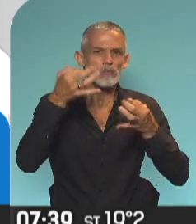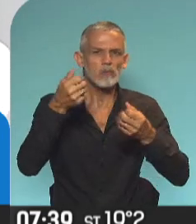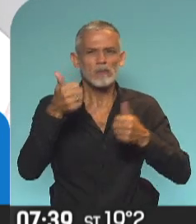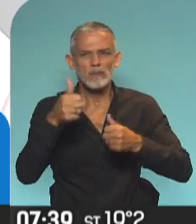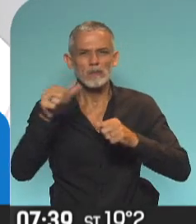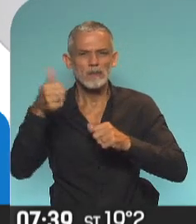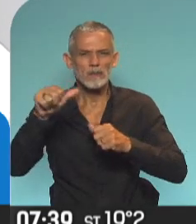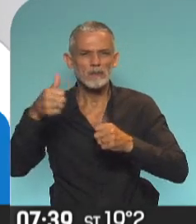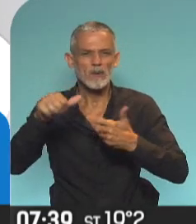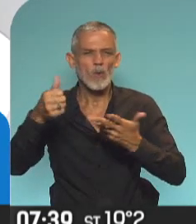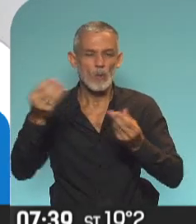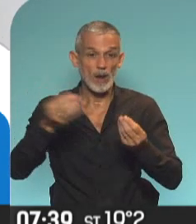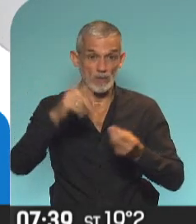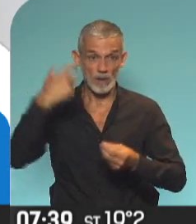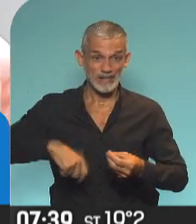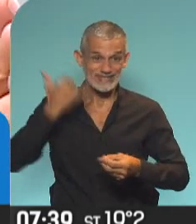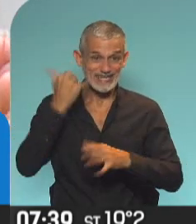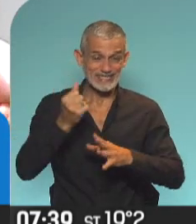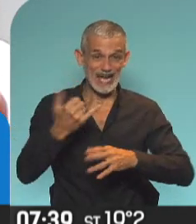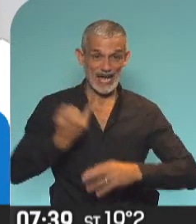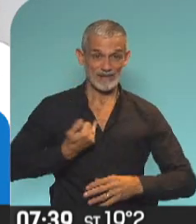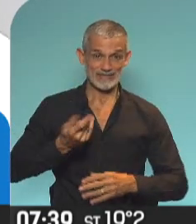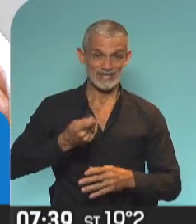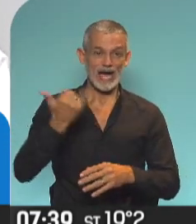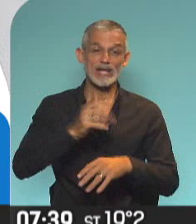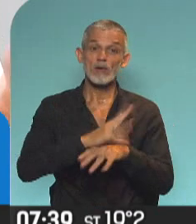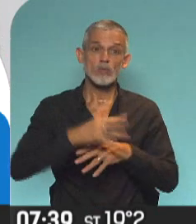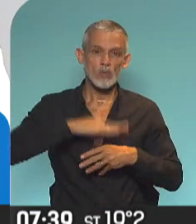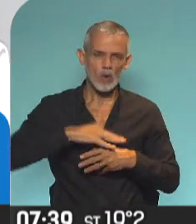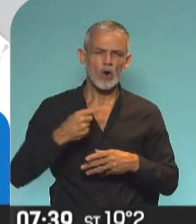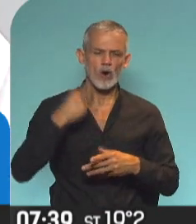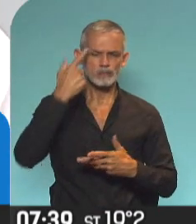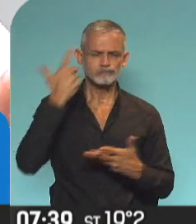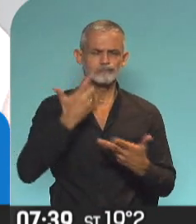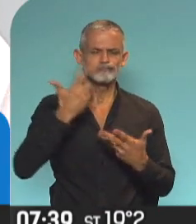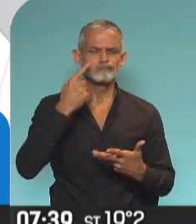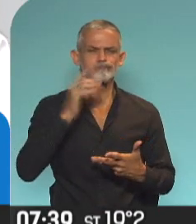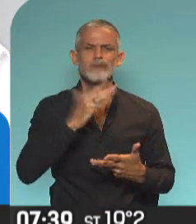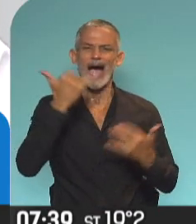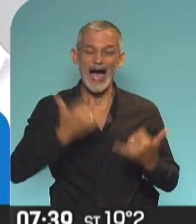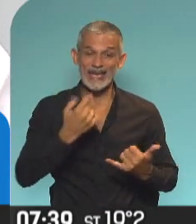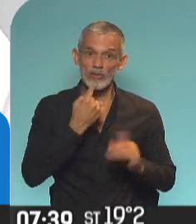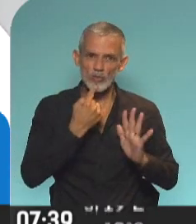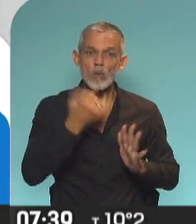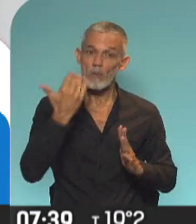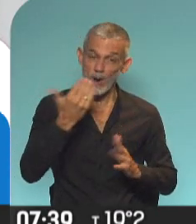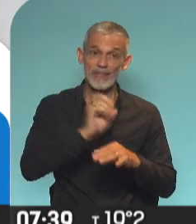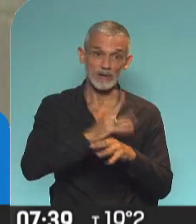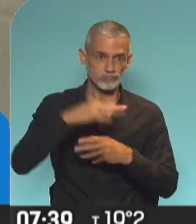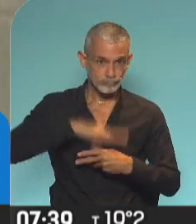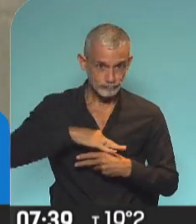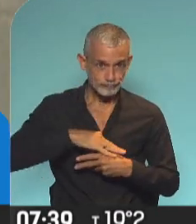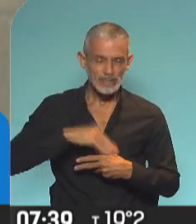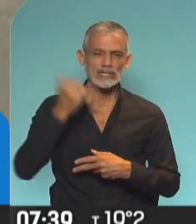el momento en el que el paciente se le diagnostica COVID o está sospechando que probablemente pueda llegar a tener el